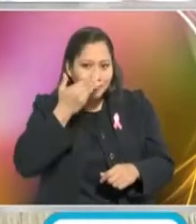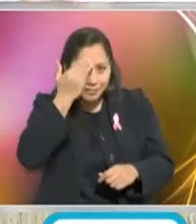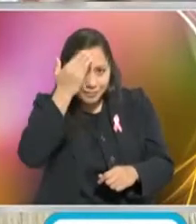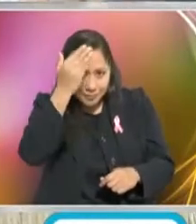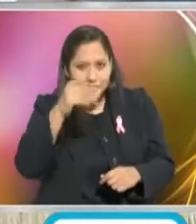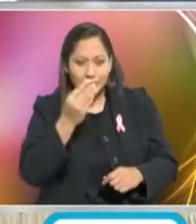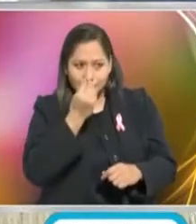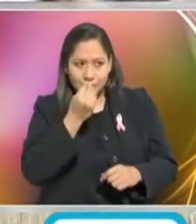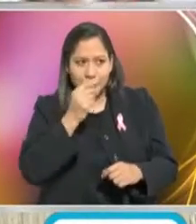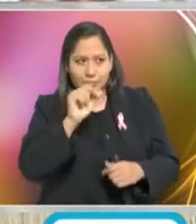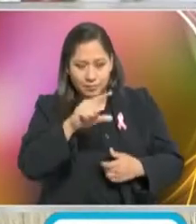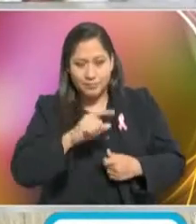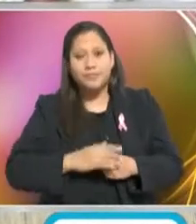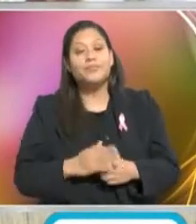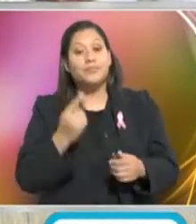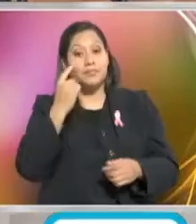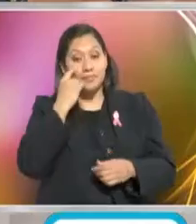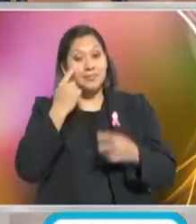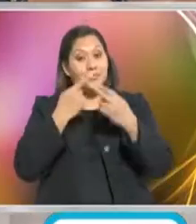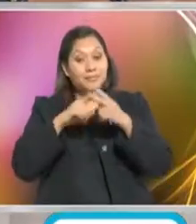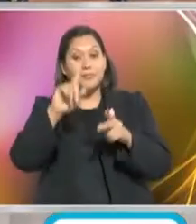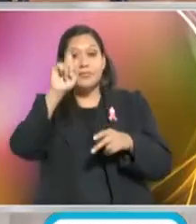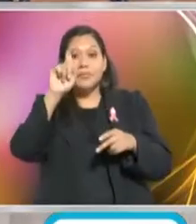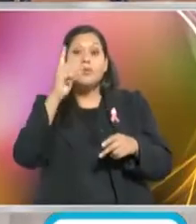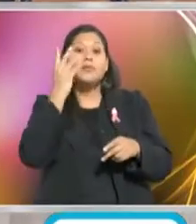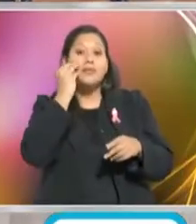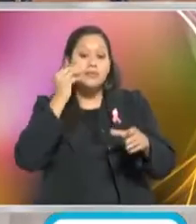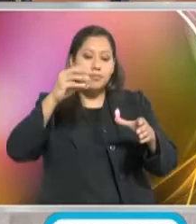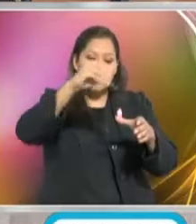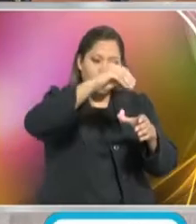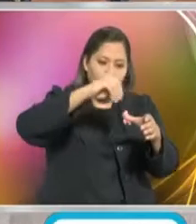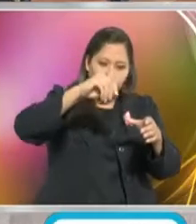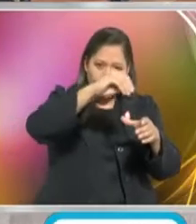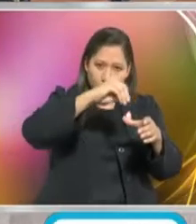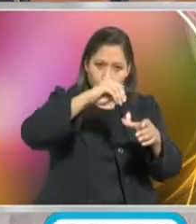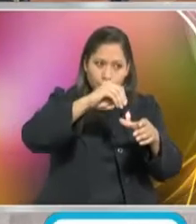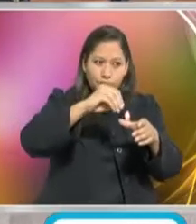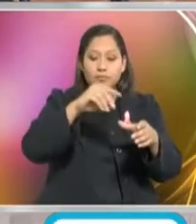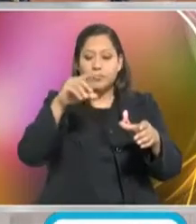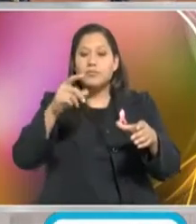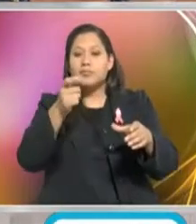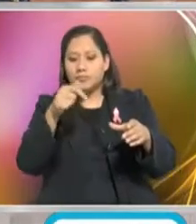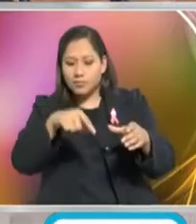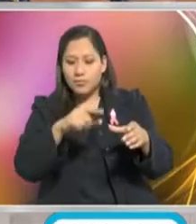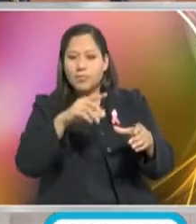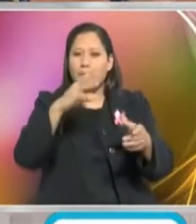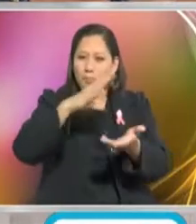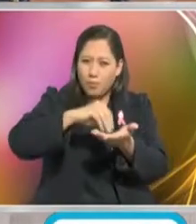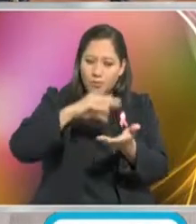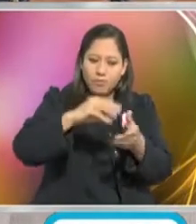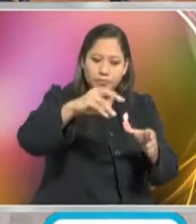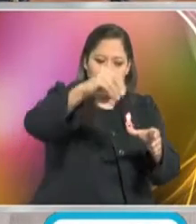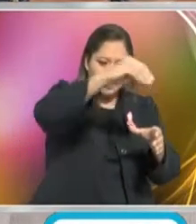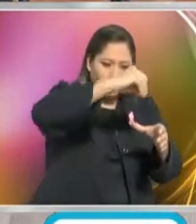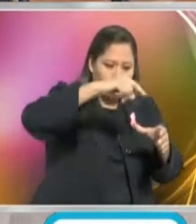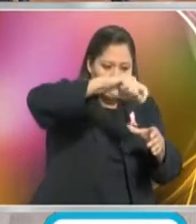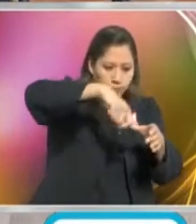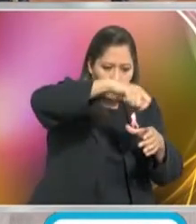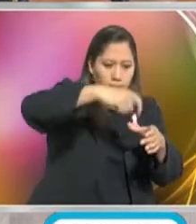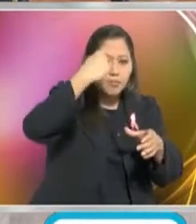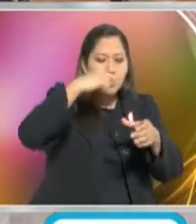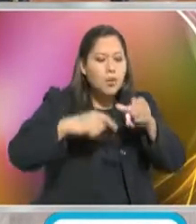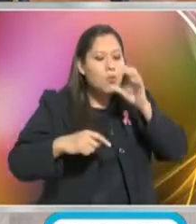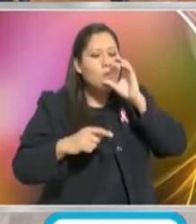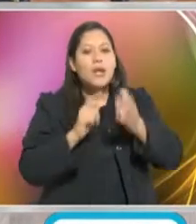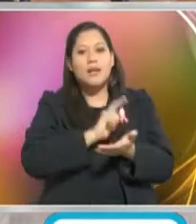Sí. Bueno, entonces Ok. vamos a empezar con agüita con limón, con una pizca de cúrcuma o de jengibre para alcalinizar nuestro día, ¿ok? Y